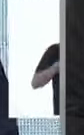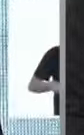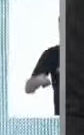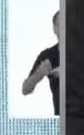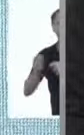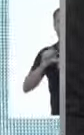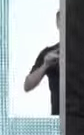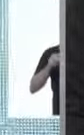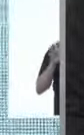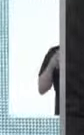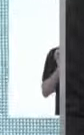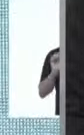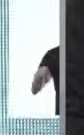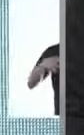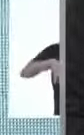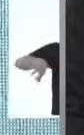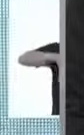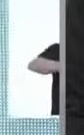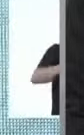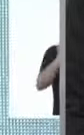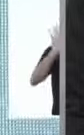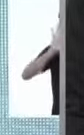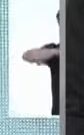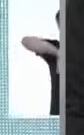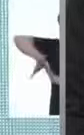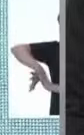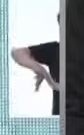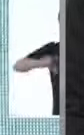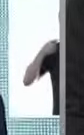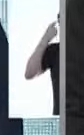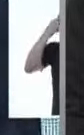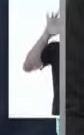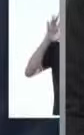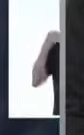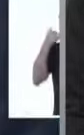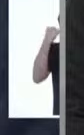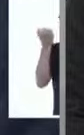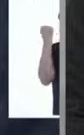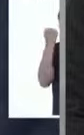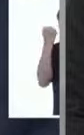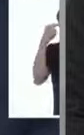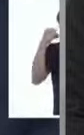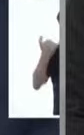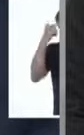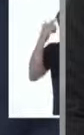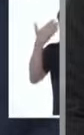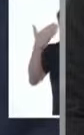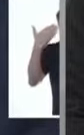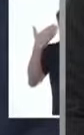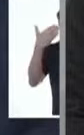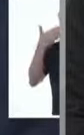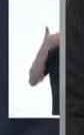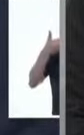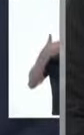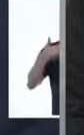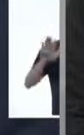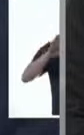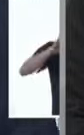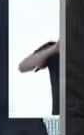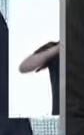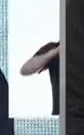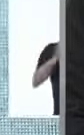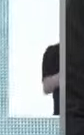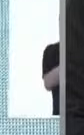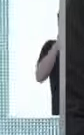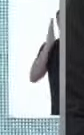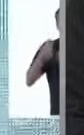ese cheque de alguna manera representa un porcentaje, si no es el 50, el 60, el 40, el 30 del total de los ingresos